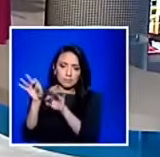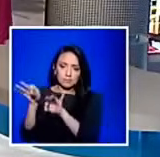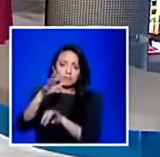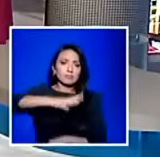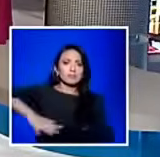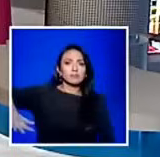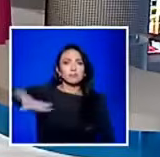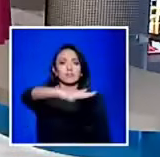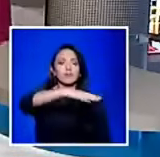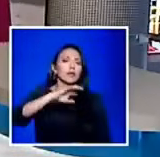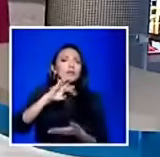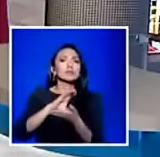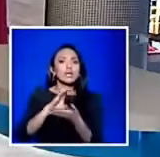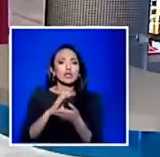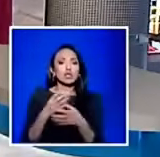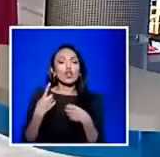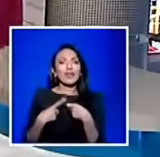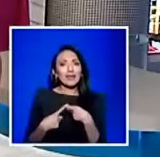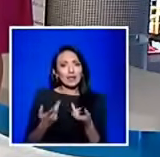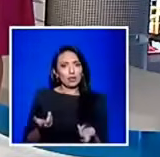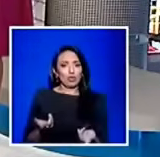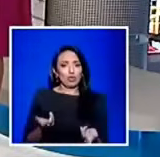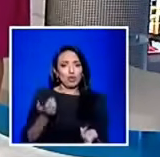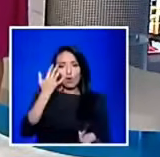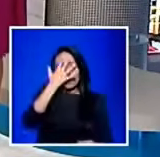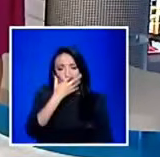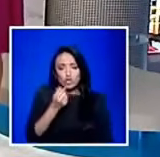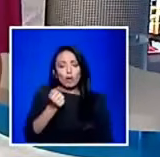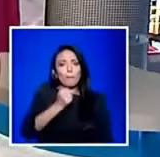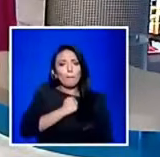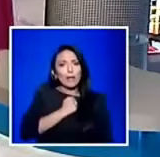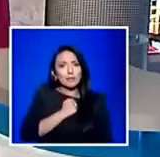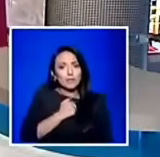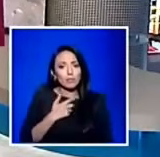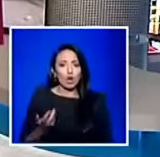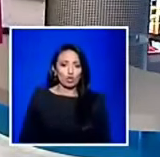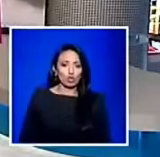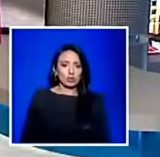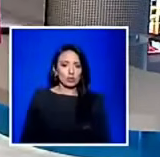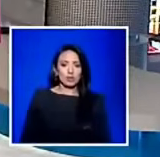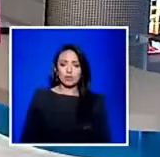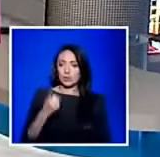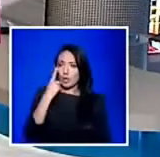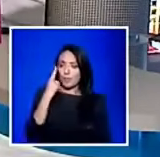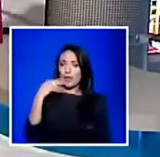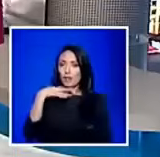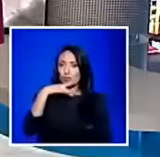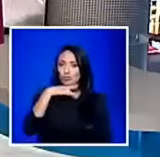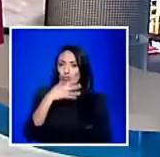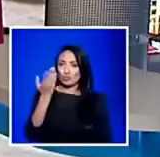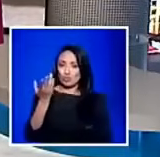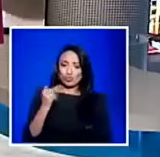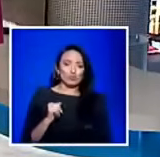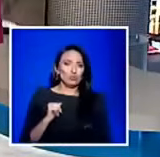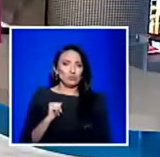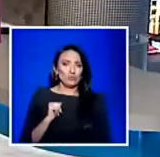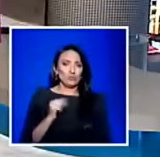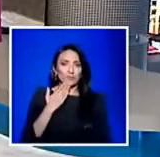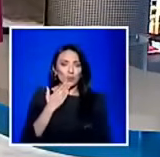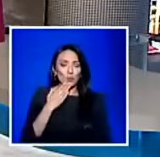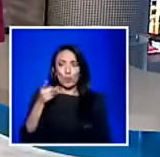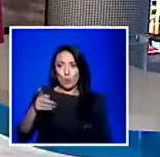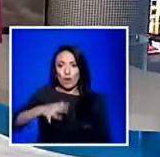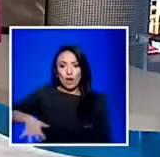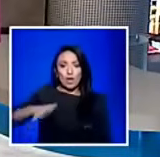histórico, nuestro centro colonial, patrimonio de la humanidad, pero sin embargo, miren qué condiciones se encuentran. Es un lugar